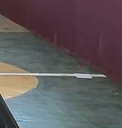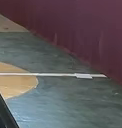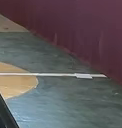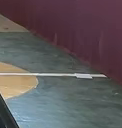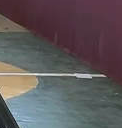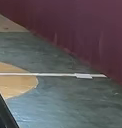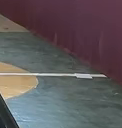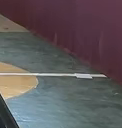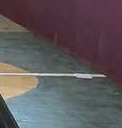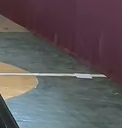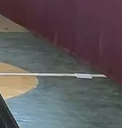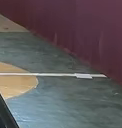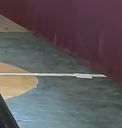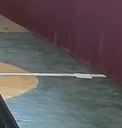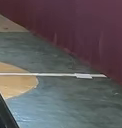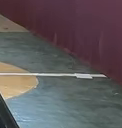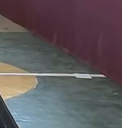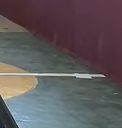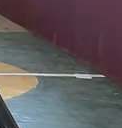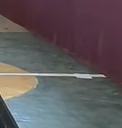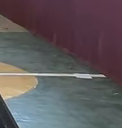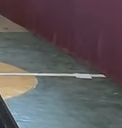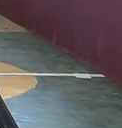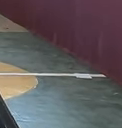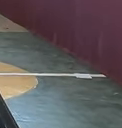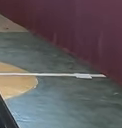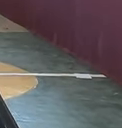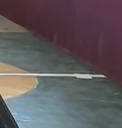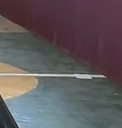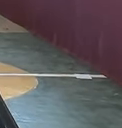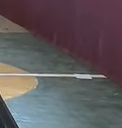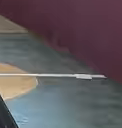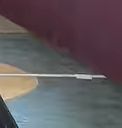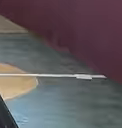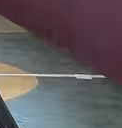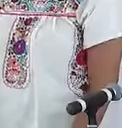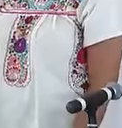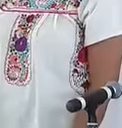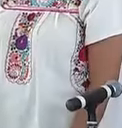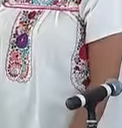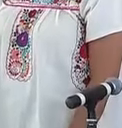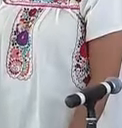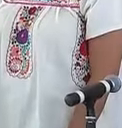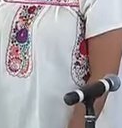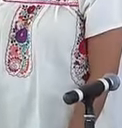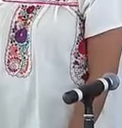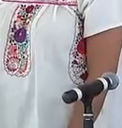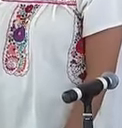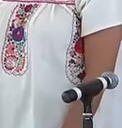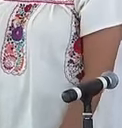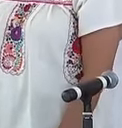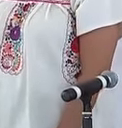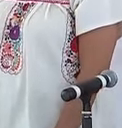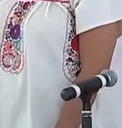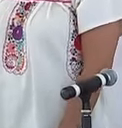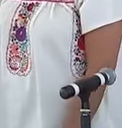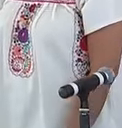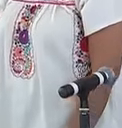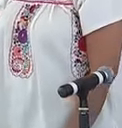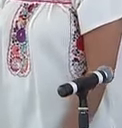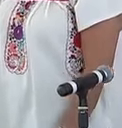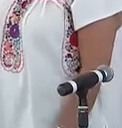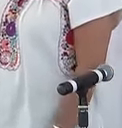Preside este evento, reunión con autoridades de la Sierra de Sonora y Chihuahua, el presidente constitucional de los Estados